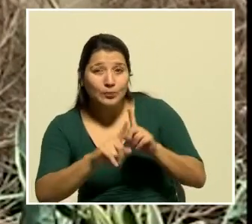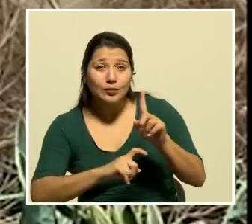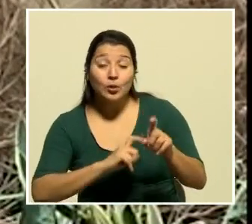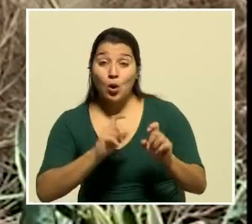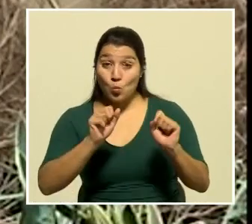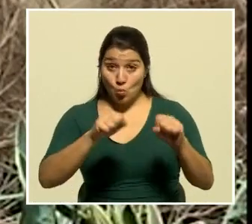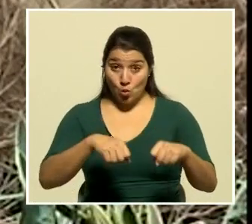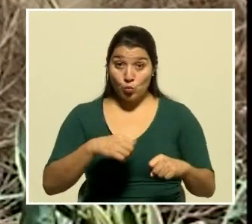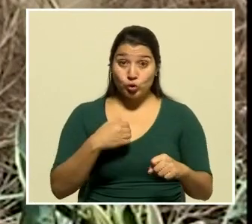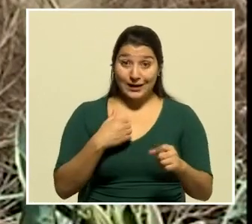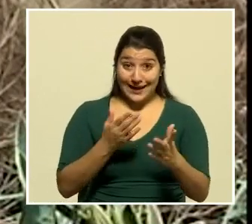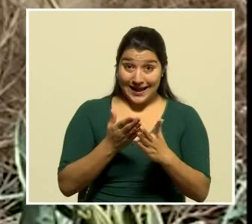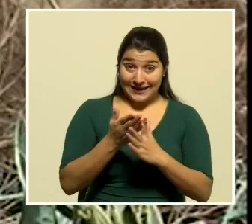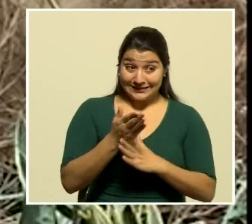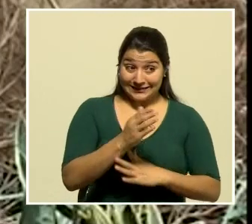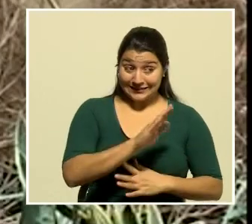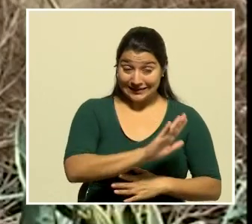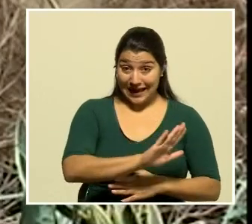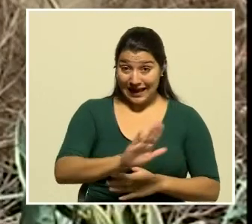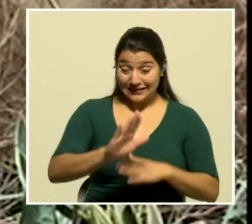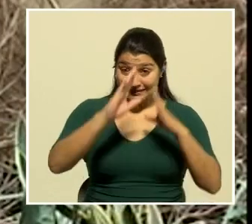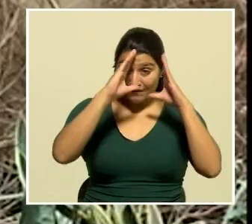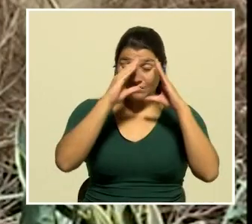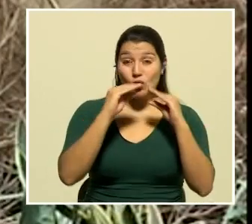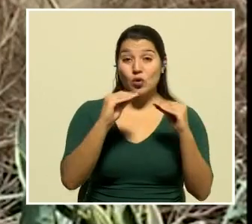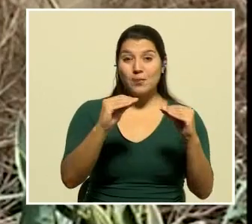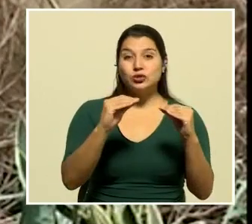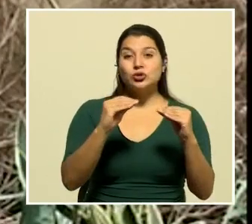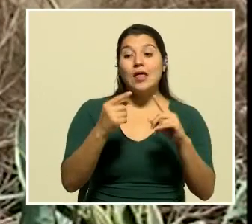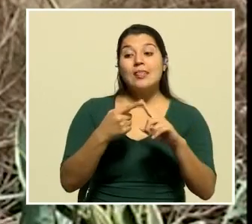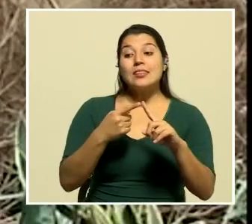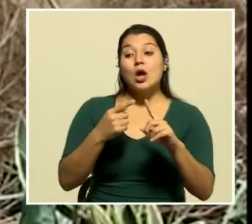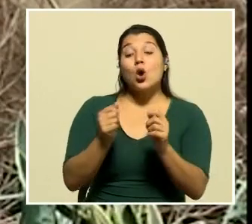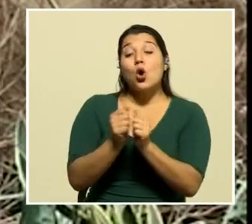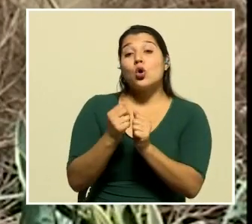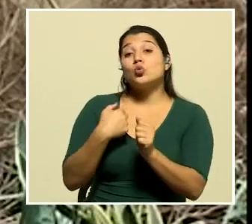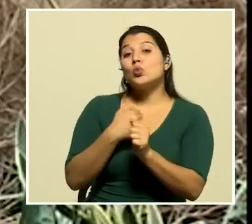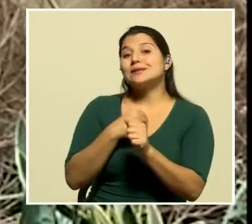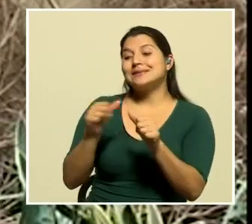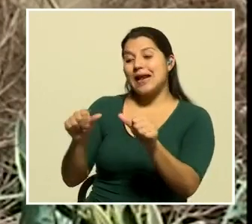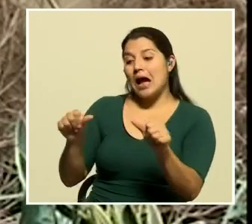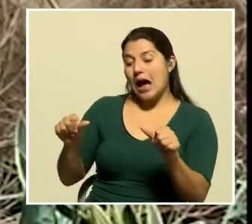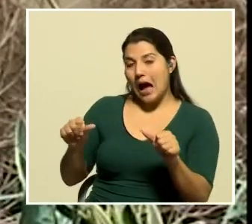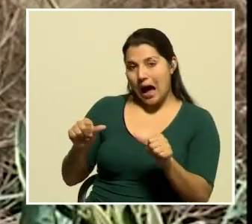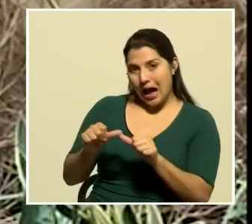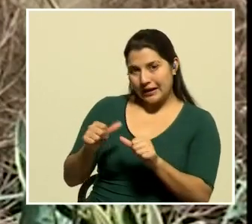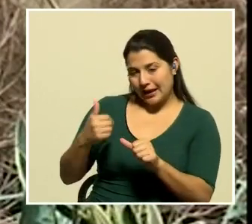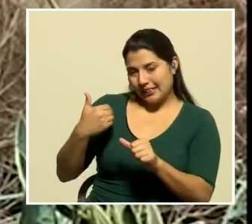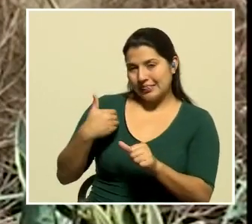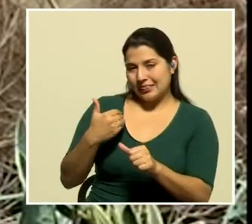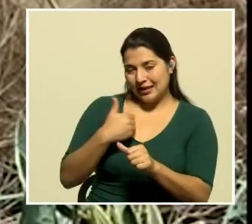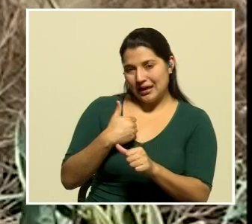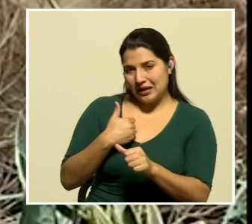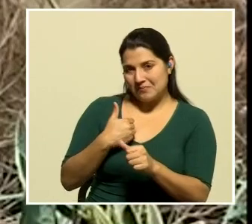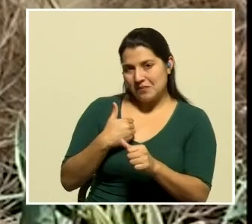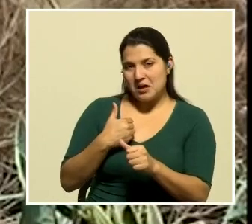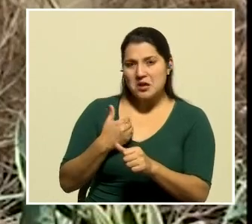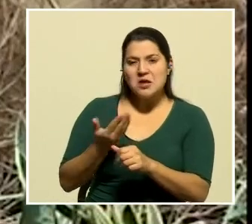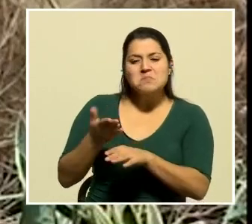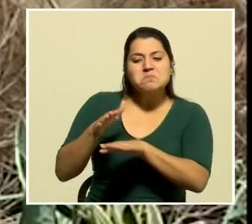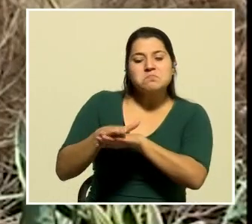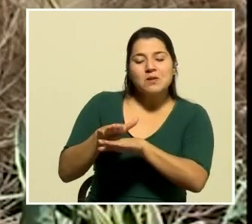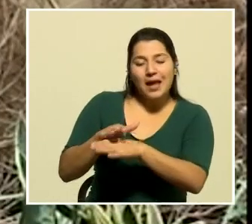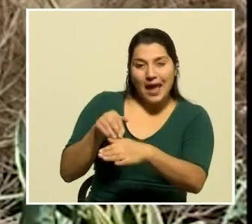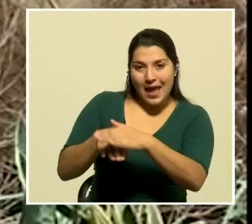nuestra área especializada y de investigación para poder llegar